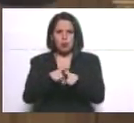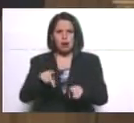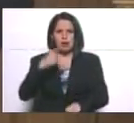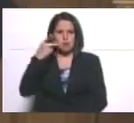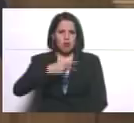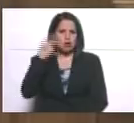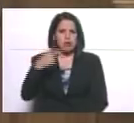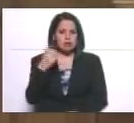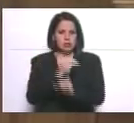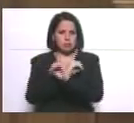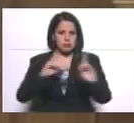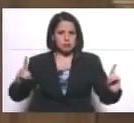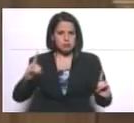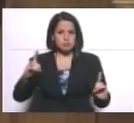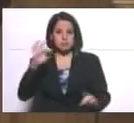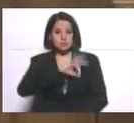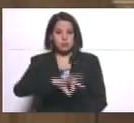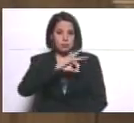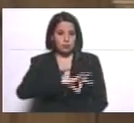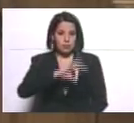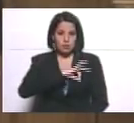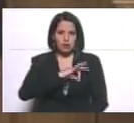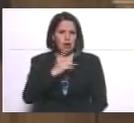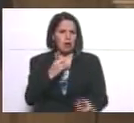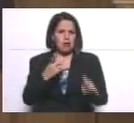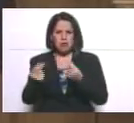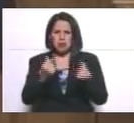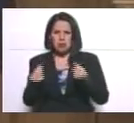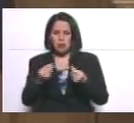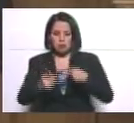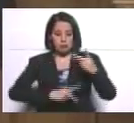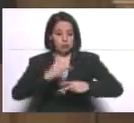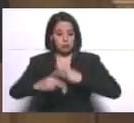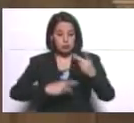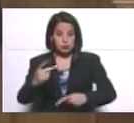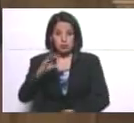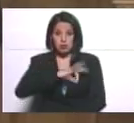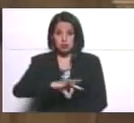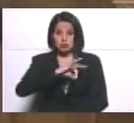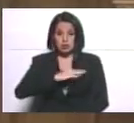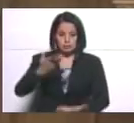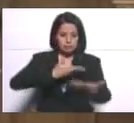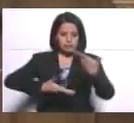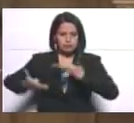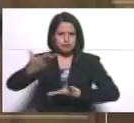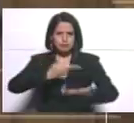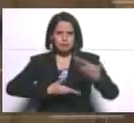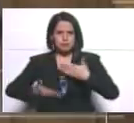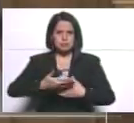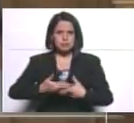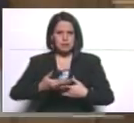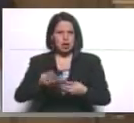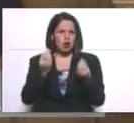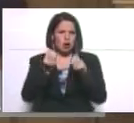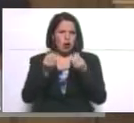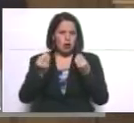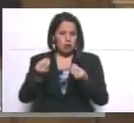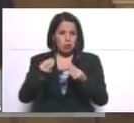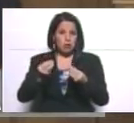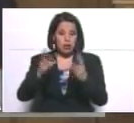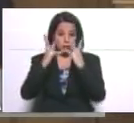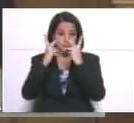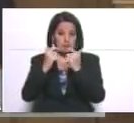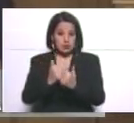democracia socialista, en lo económico, el modelo productivo socialista. En el campo de la